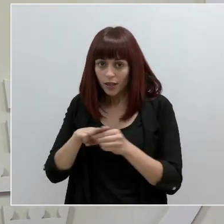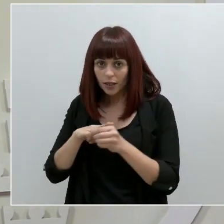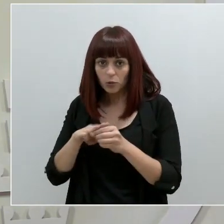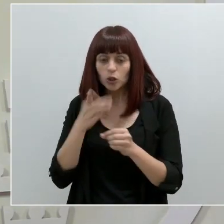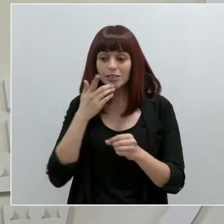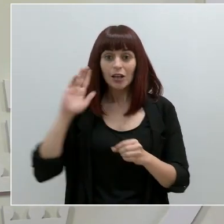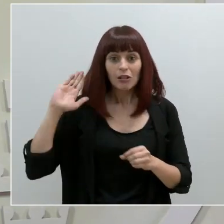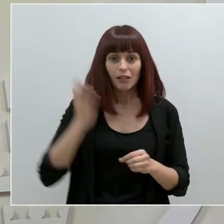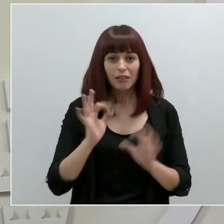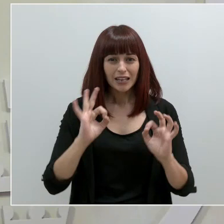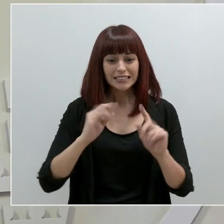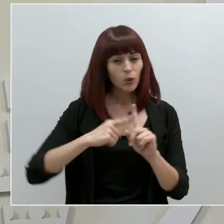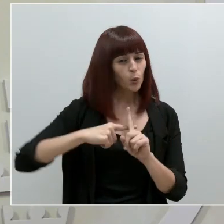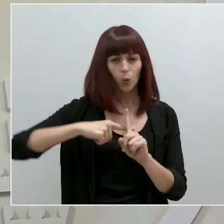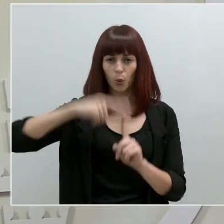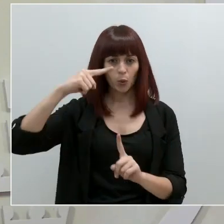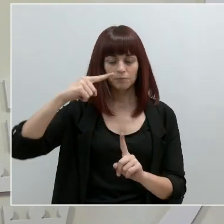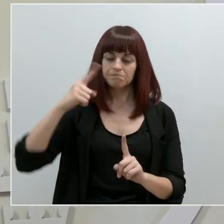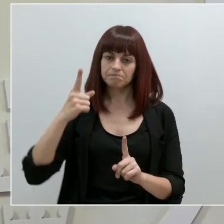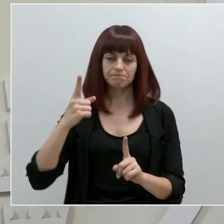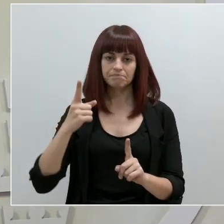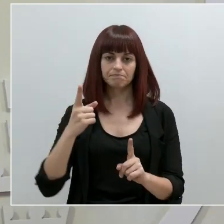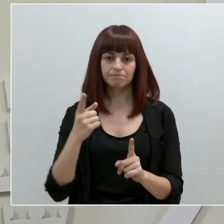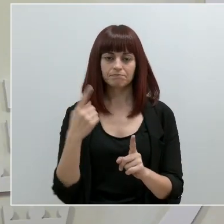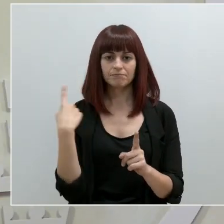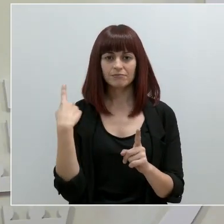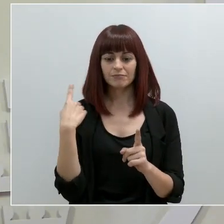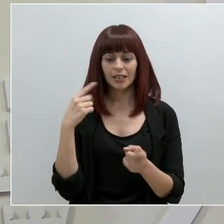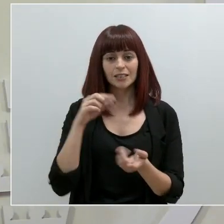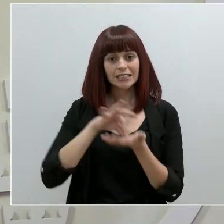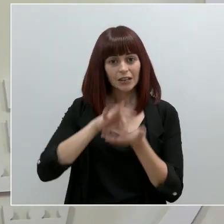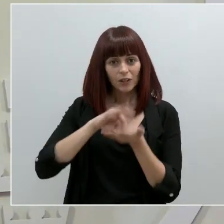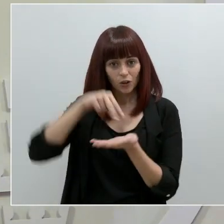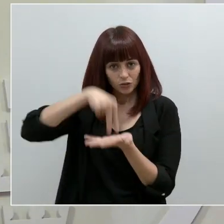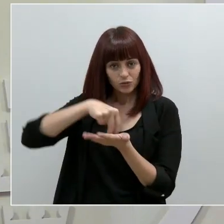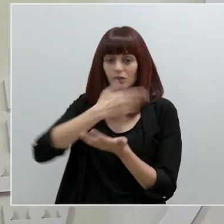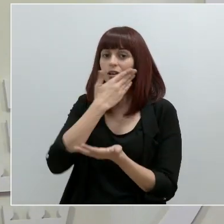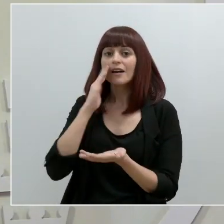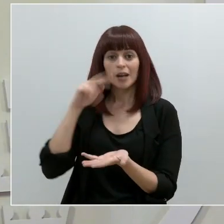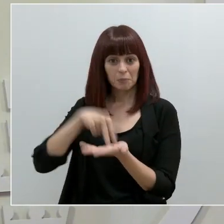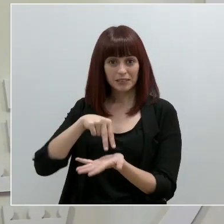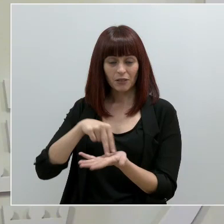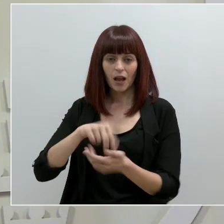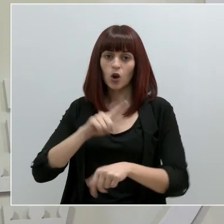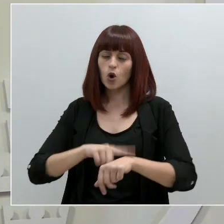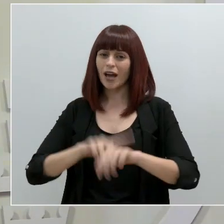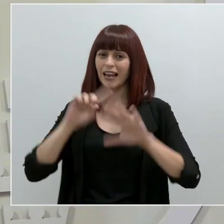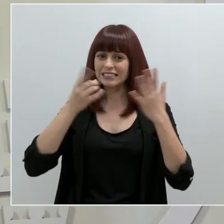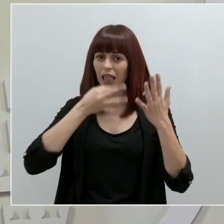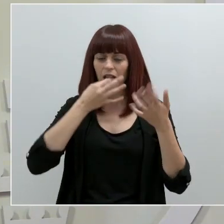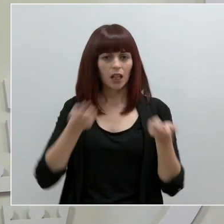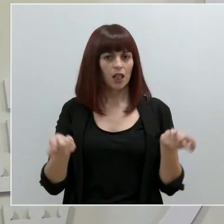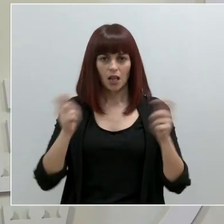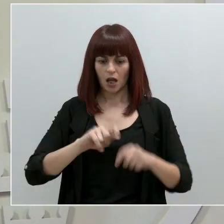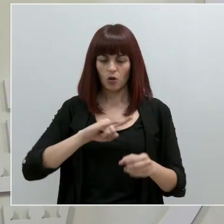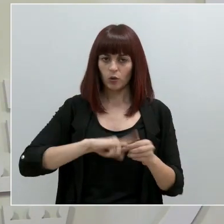tasa de incidencia especialmente elevada la suspensión de la prestación presencial de servicios al público a partir de las 18 horas